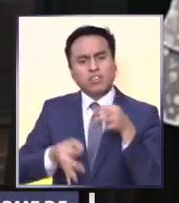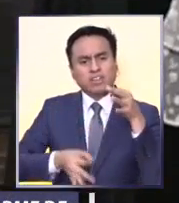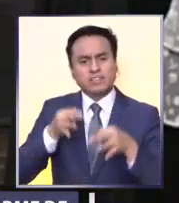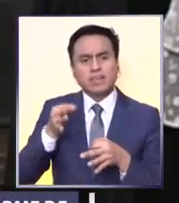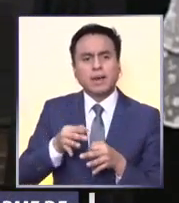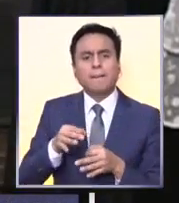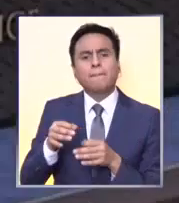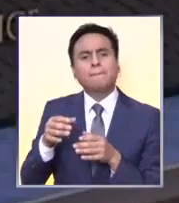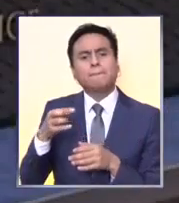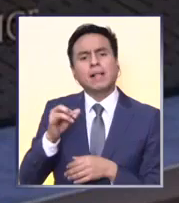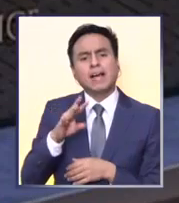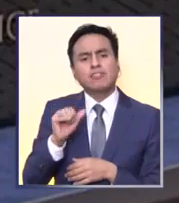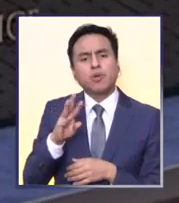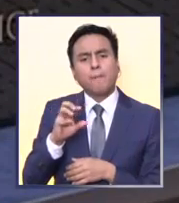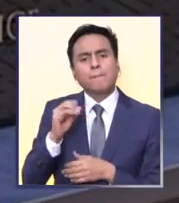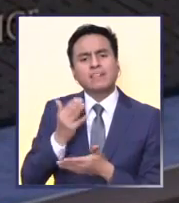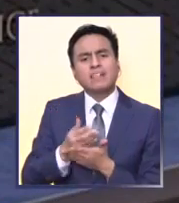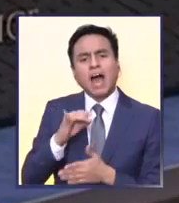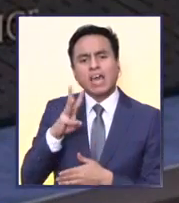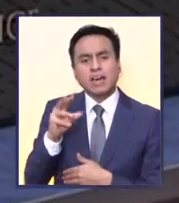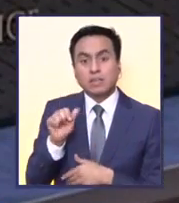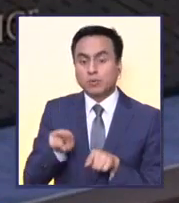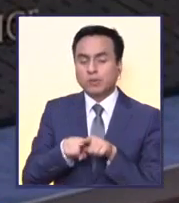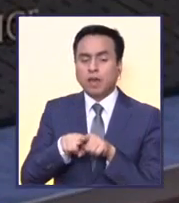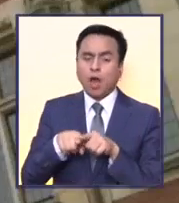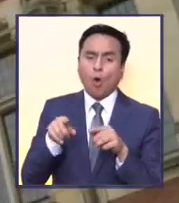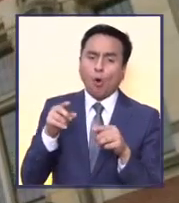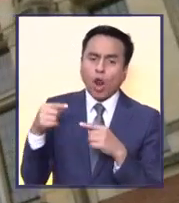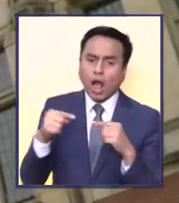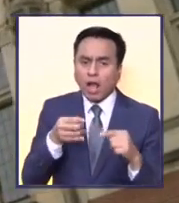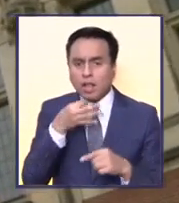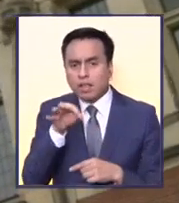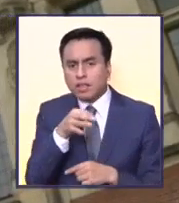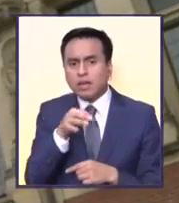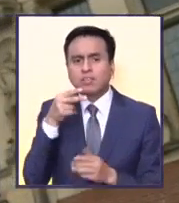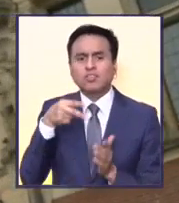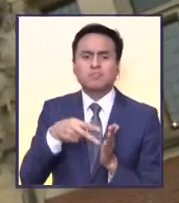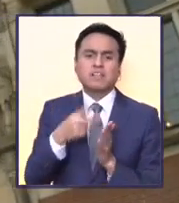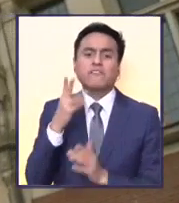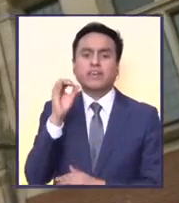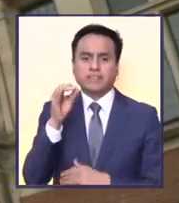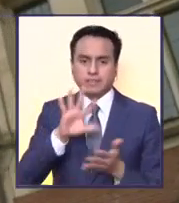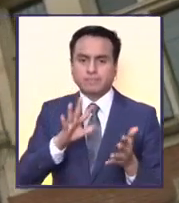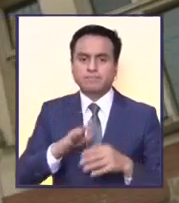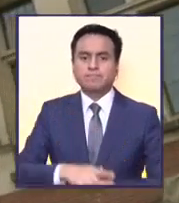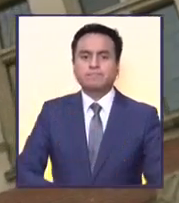de la Paz de La Haya para recibir las alegaciones orales hacia el año 2020.